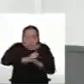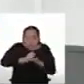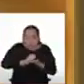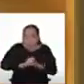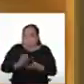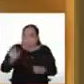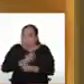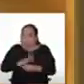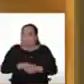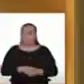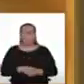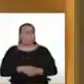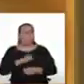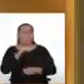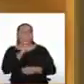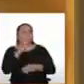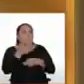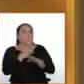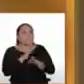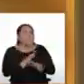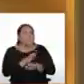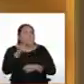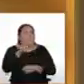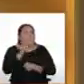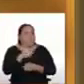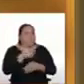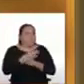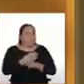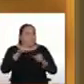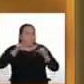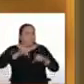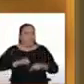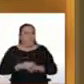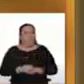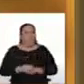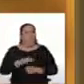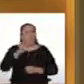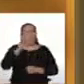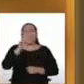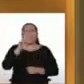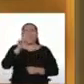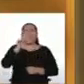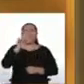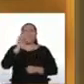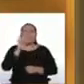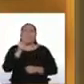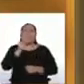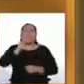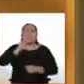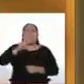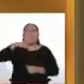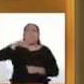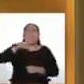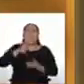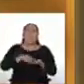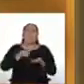contenido? No es solo la forma, el contenido también está mal. ¿Qué es eso de érase una vez una gotita? Es un proyecto de ley,